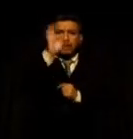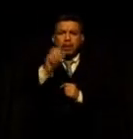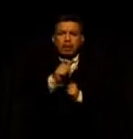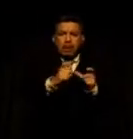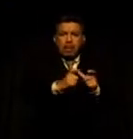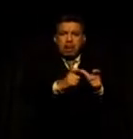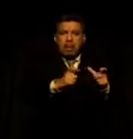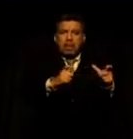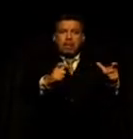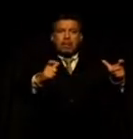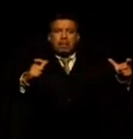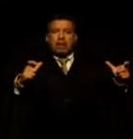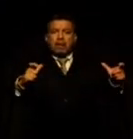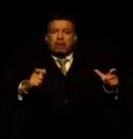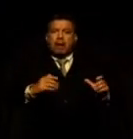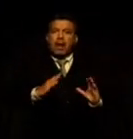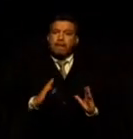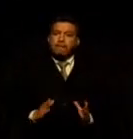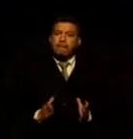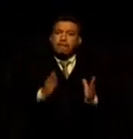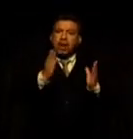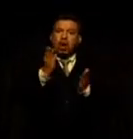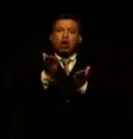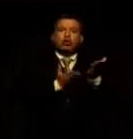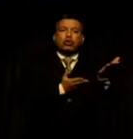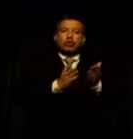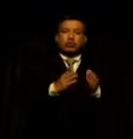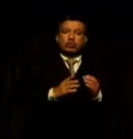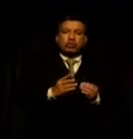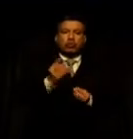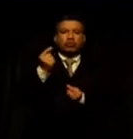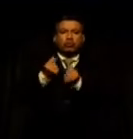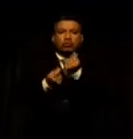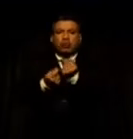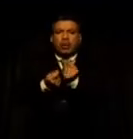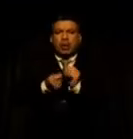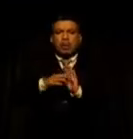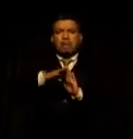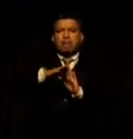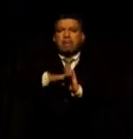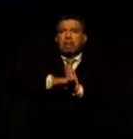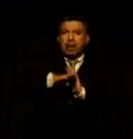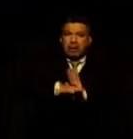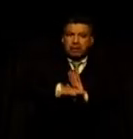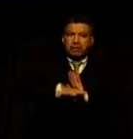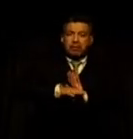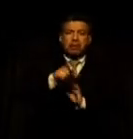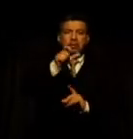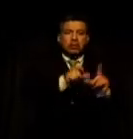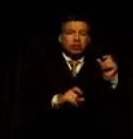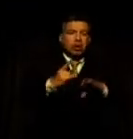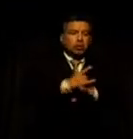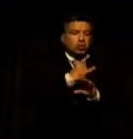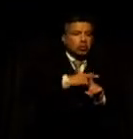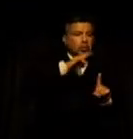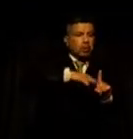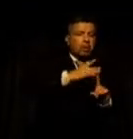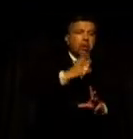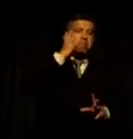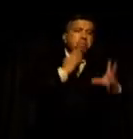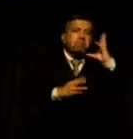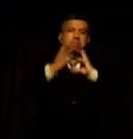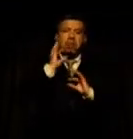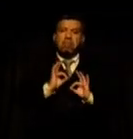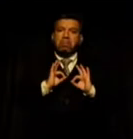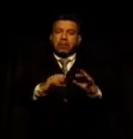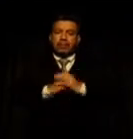población mejores servicios financieros con menos costos y con mejor experiencia para el usuario la ventaja